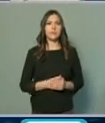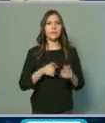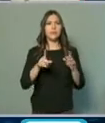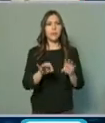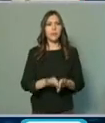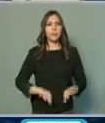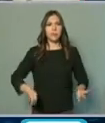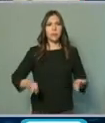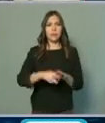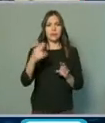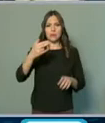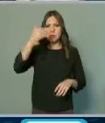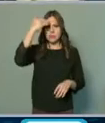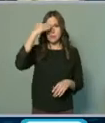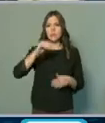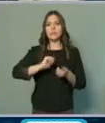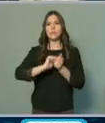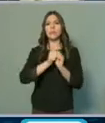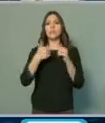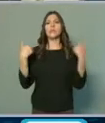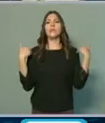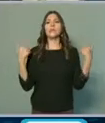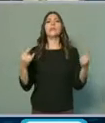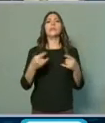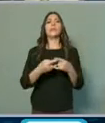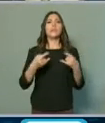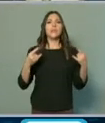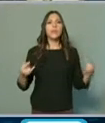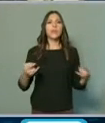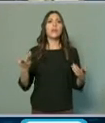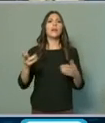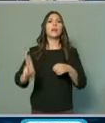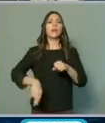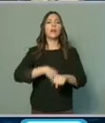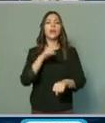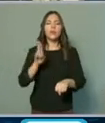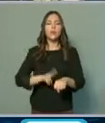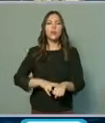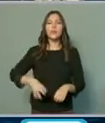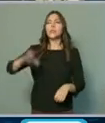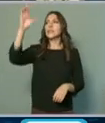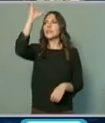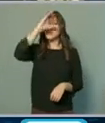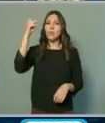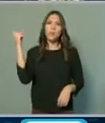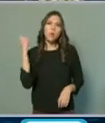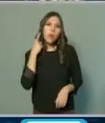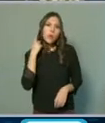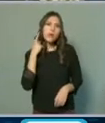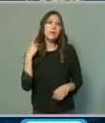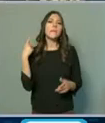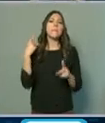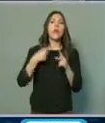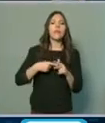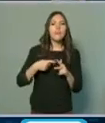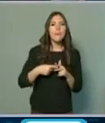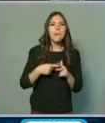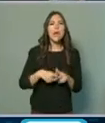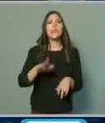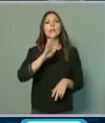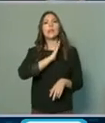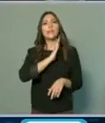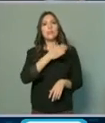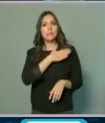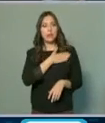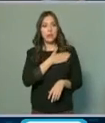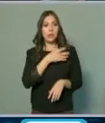entender la historia, la naturaleza, las ciencias políticas, la matemática, el español, pero va mucho más allá la relación o la